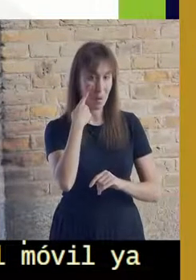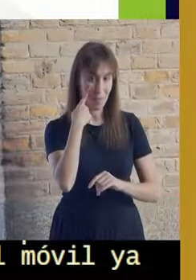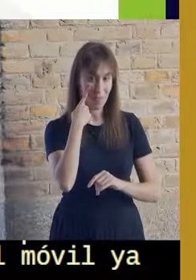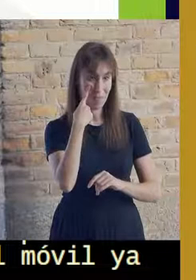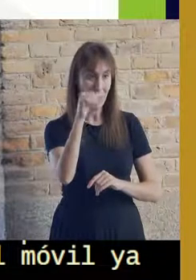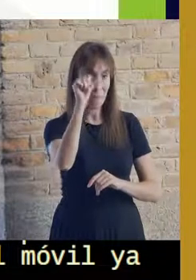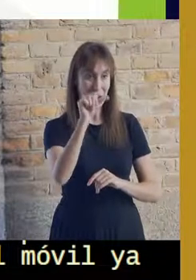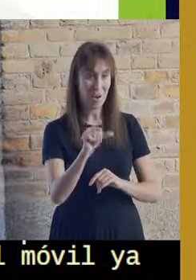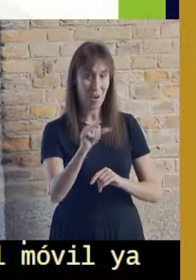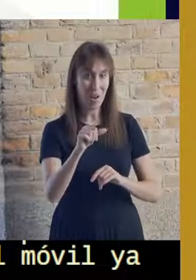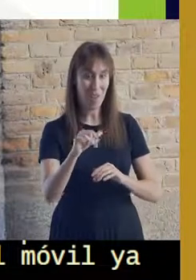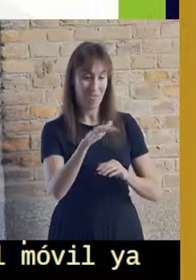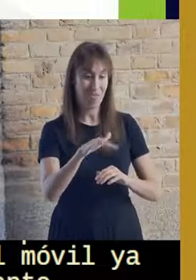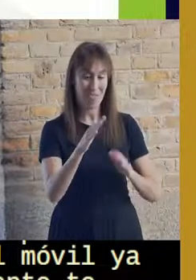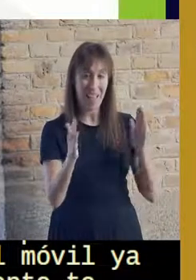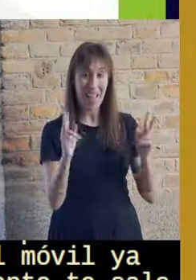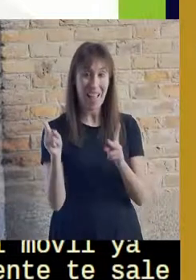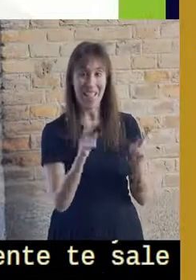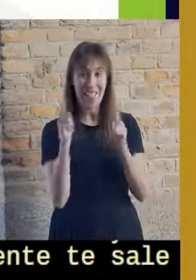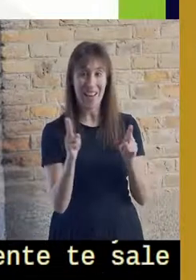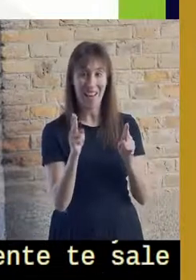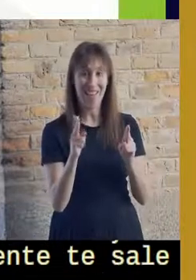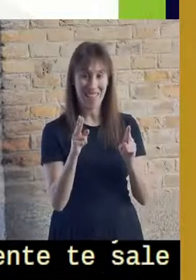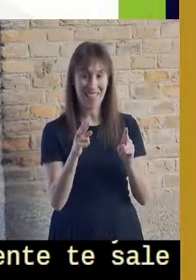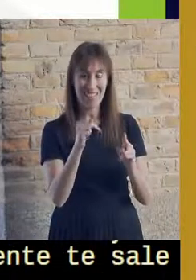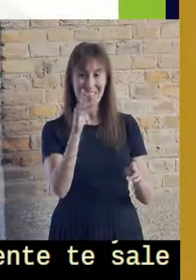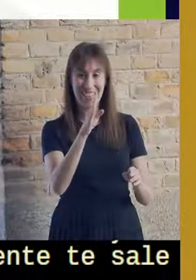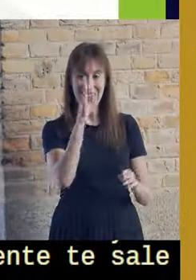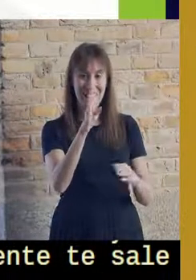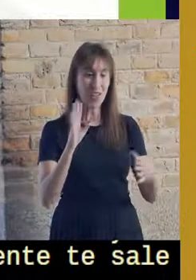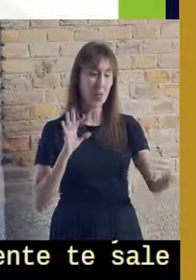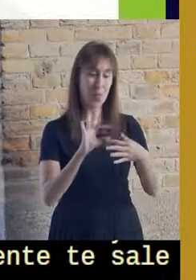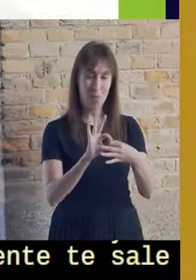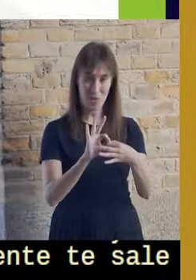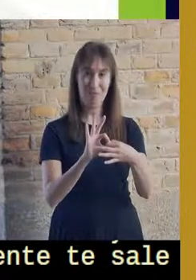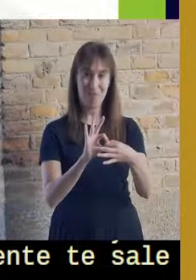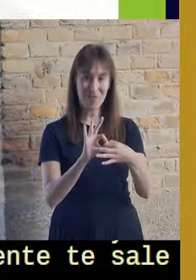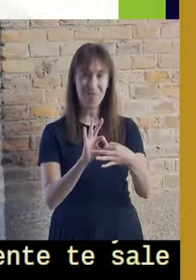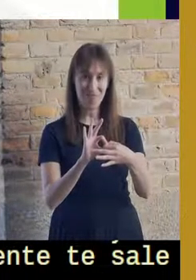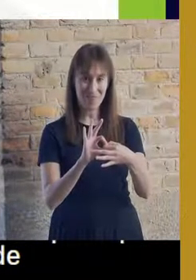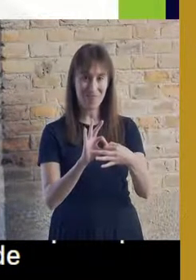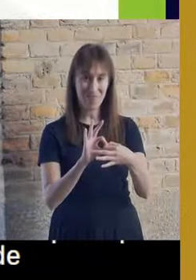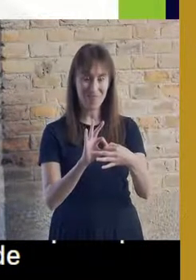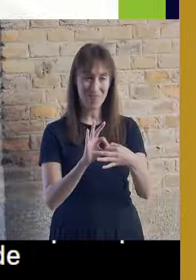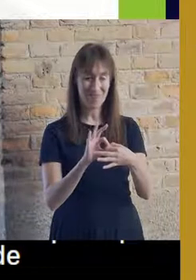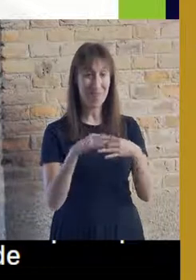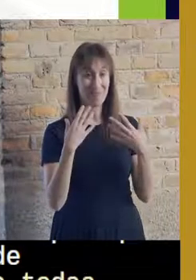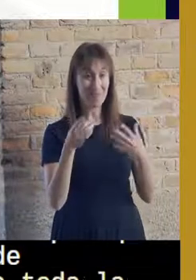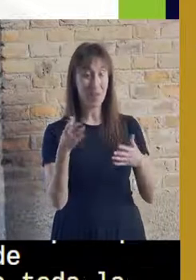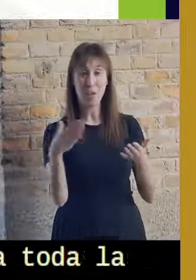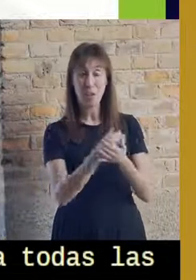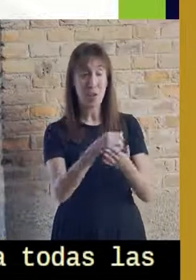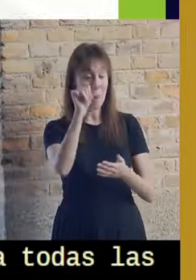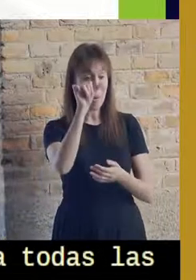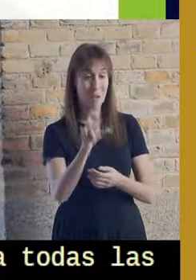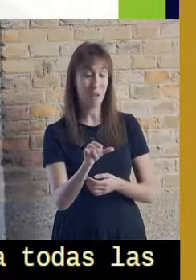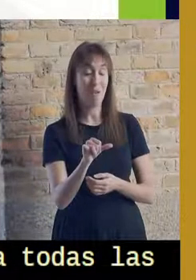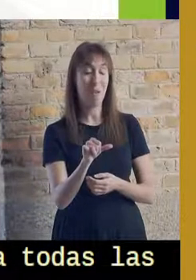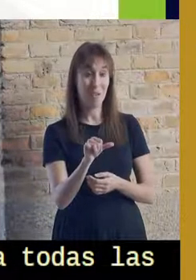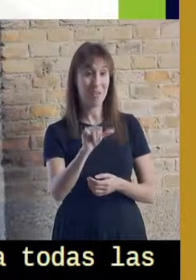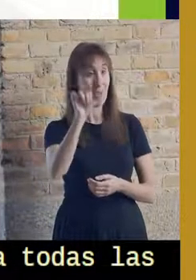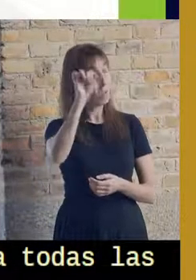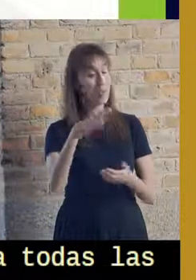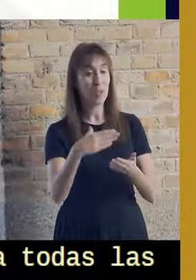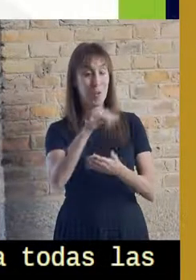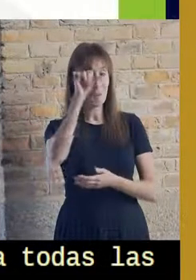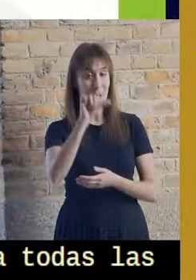película va y directamente te sale el aud descripción por donde va esa película vale Te vienen todas las películas que vienen esa